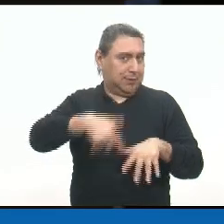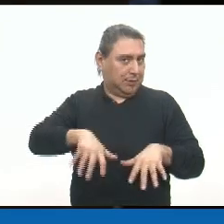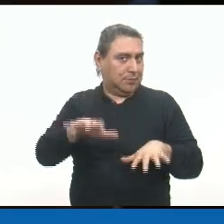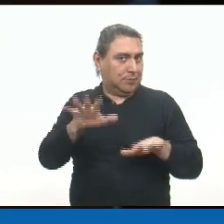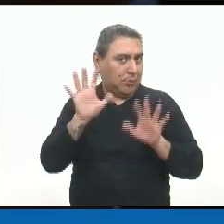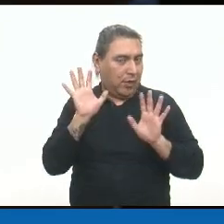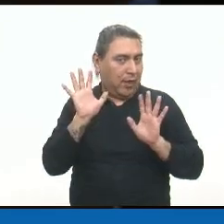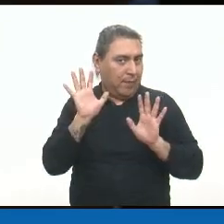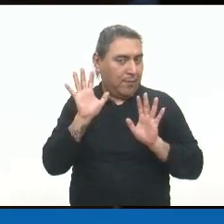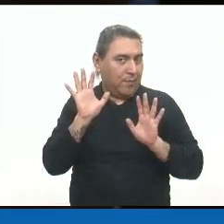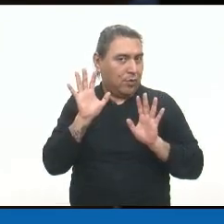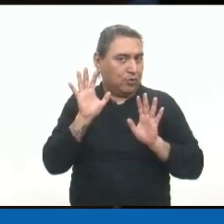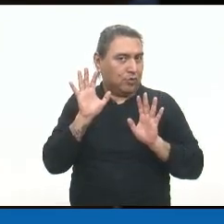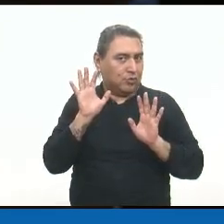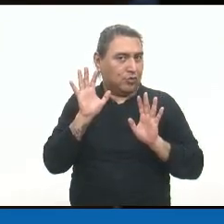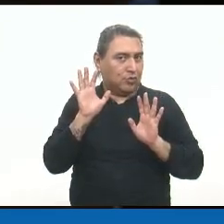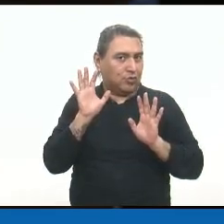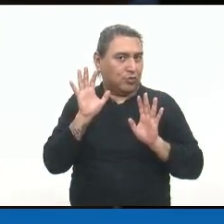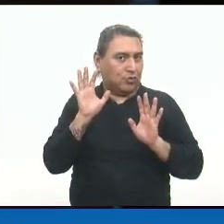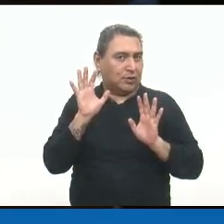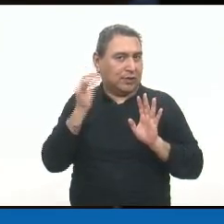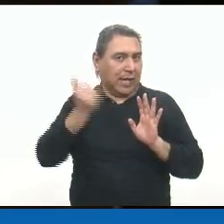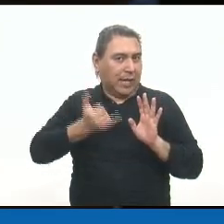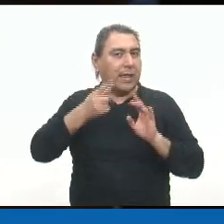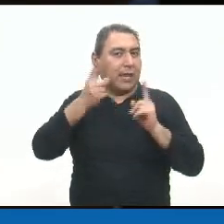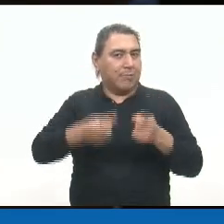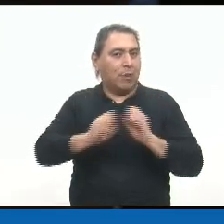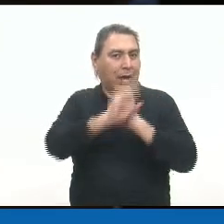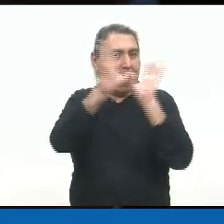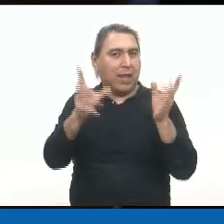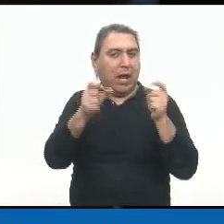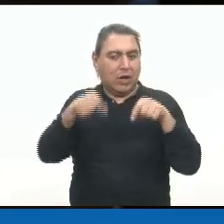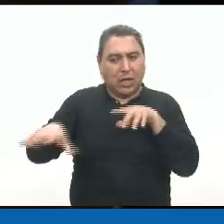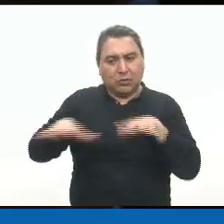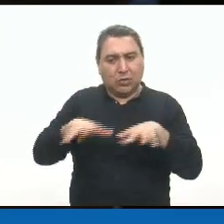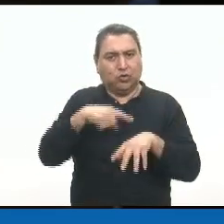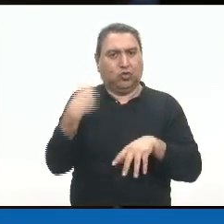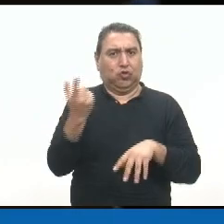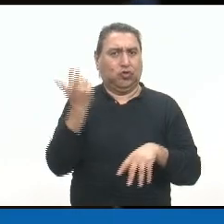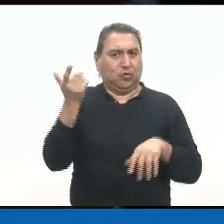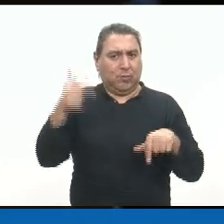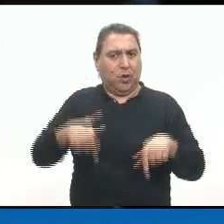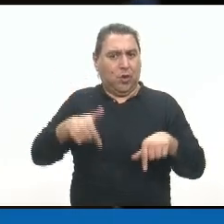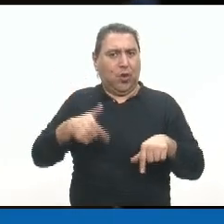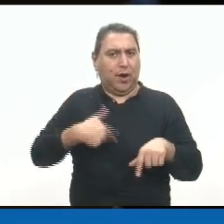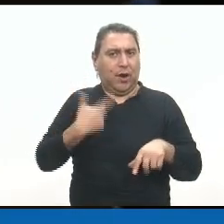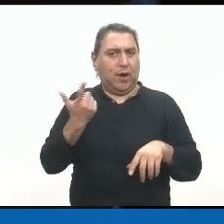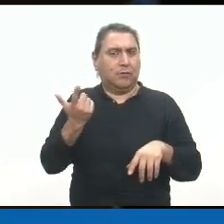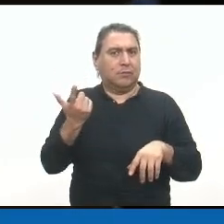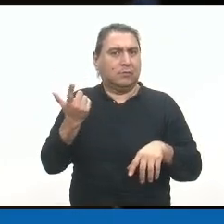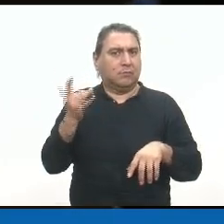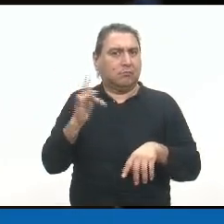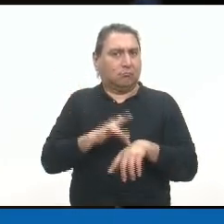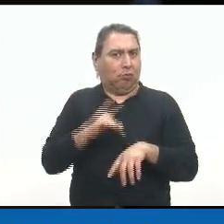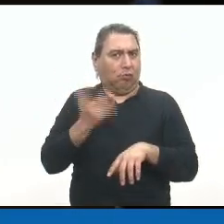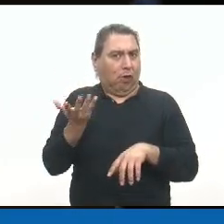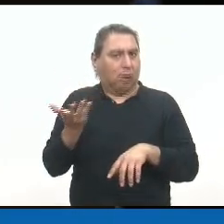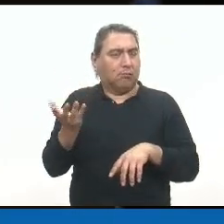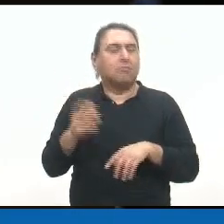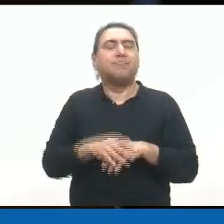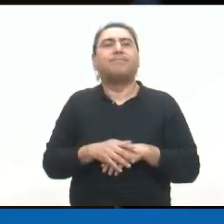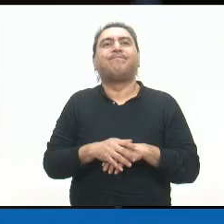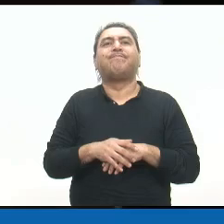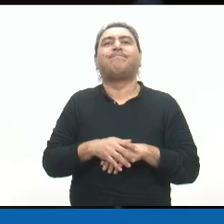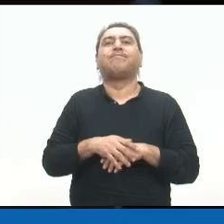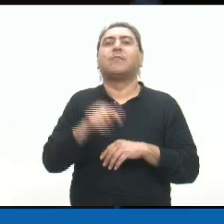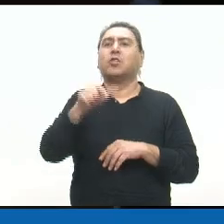este tener la claridad de lo que en el estado en que estamos tenemos la aprobación en general de la ley eso por